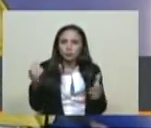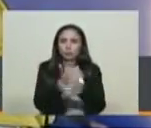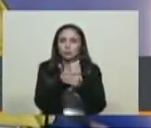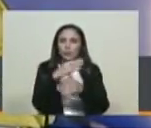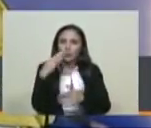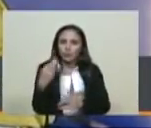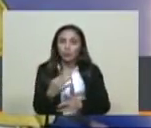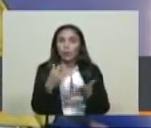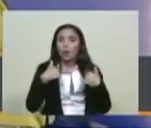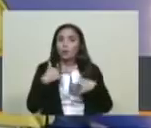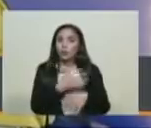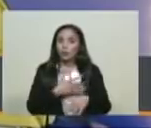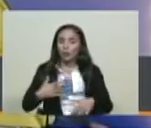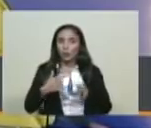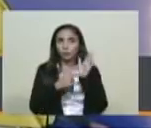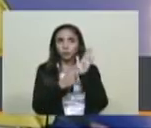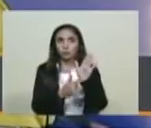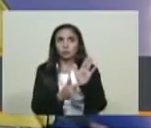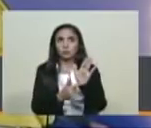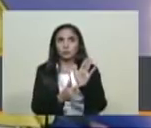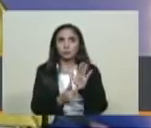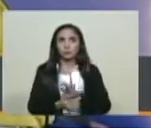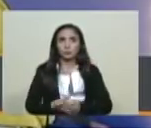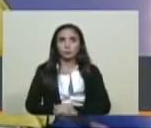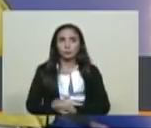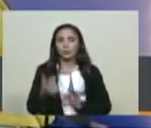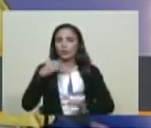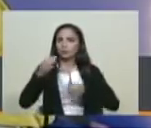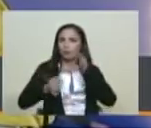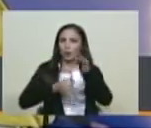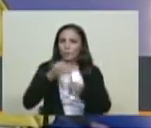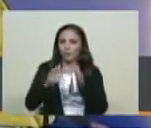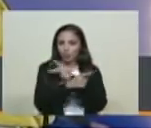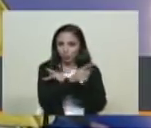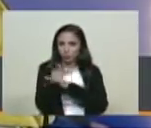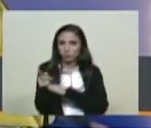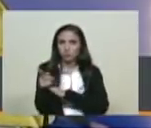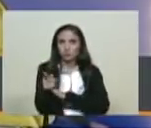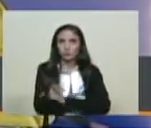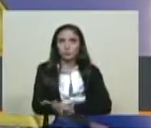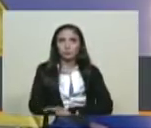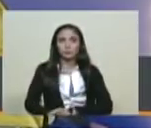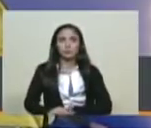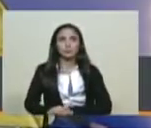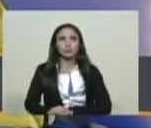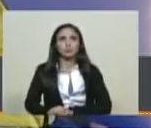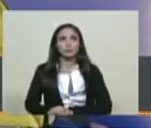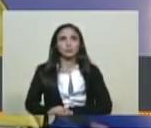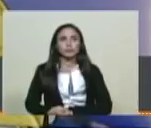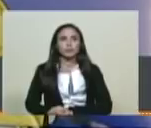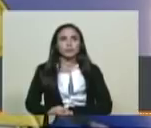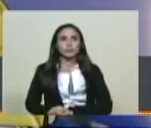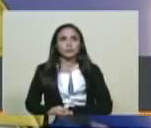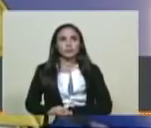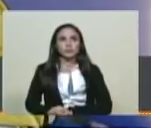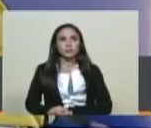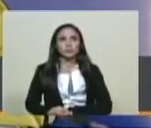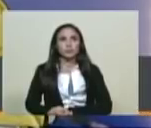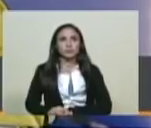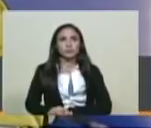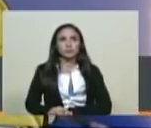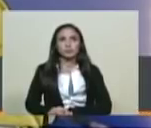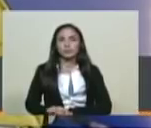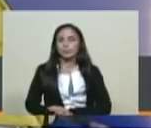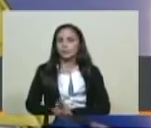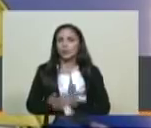fijar posición pública y expresar la consternación y el dolor de todo el pueblo de